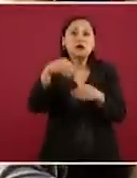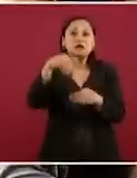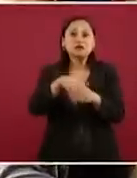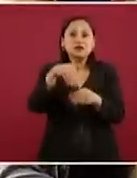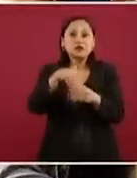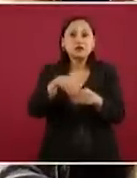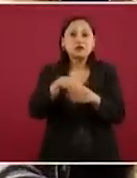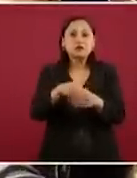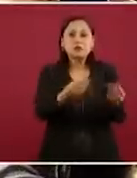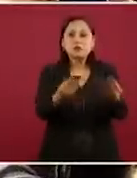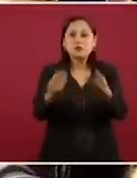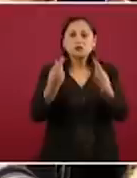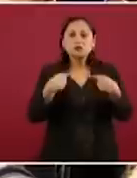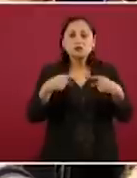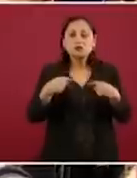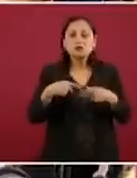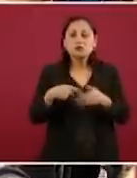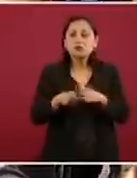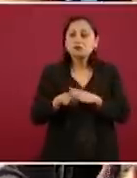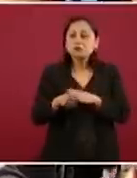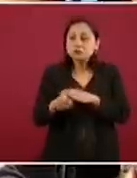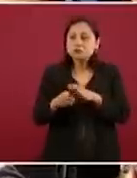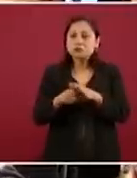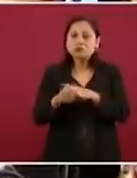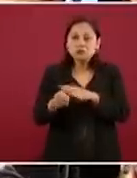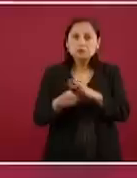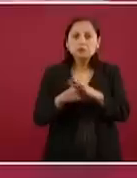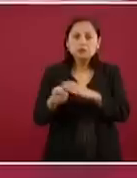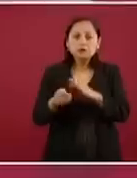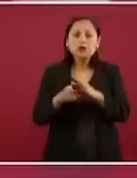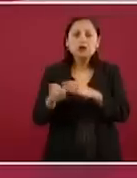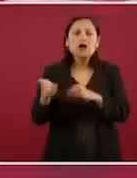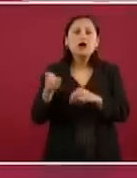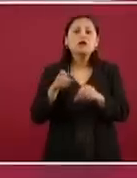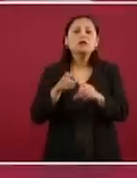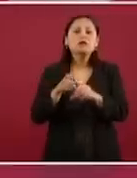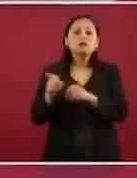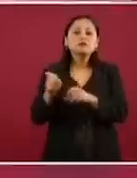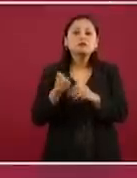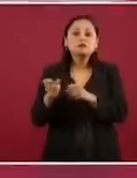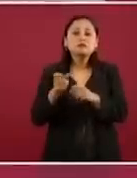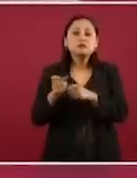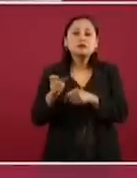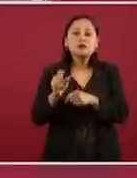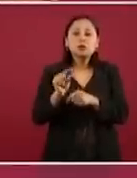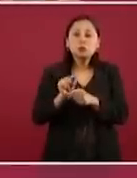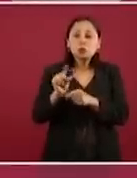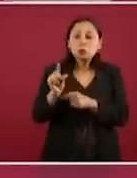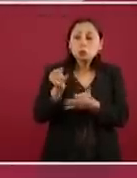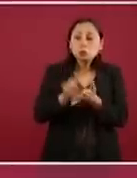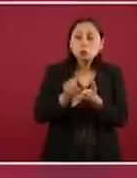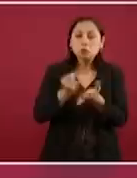tenía guardado ahí su dinero, empezaban pagándoles intereses